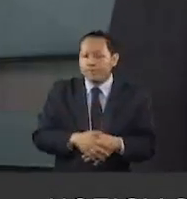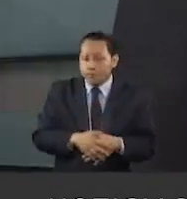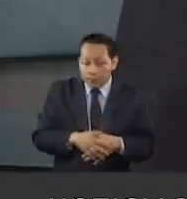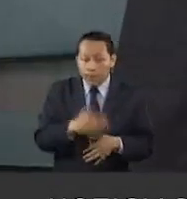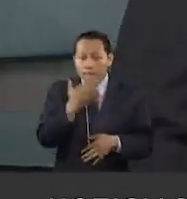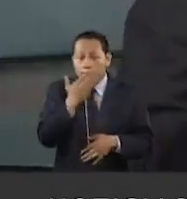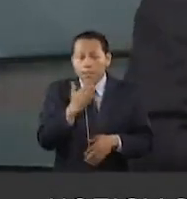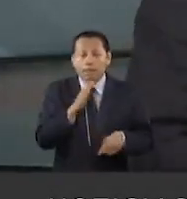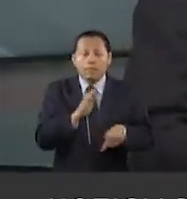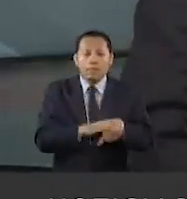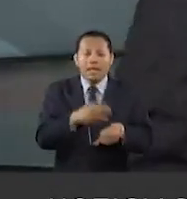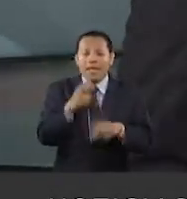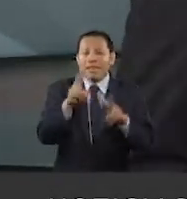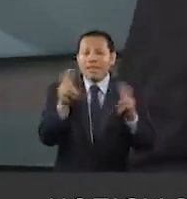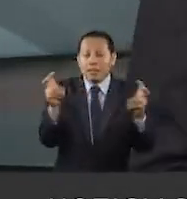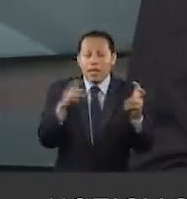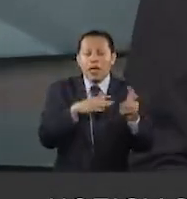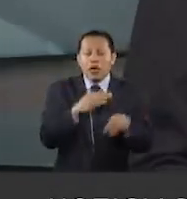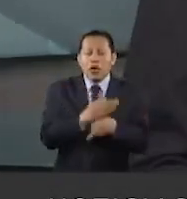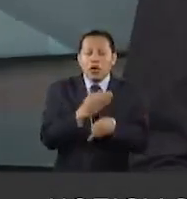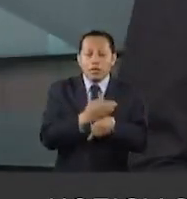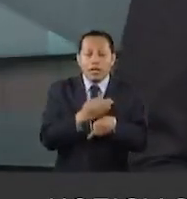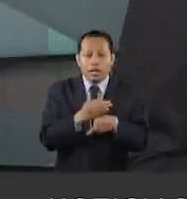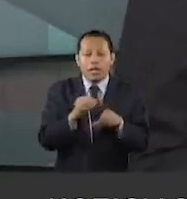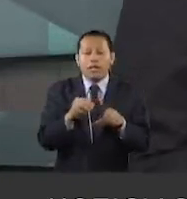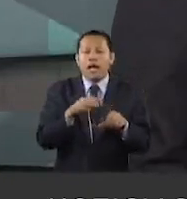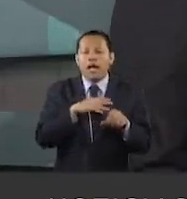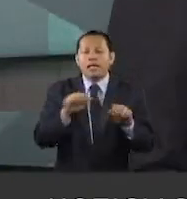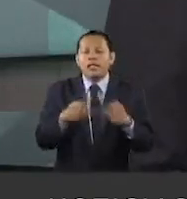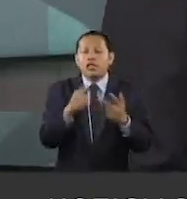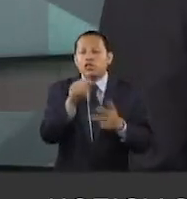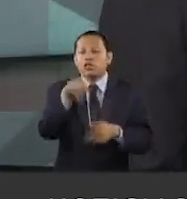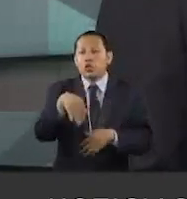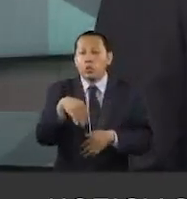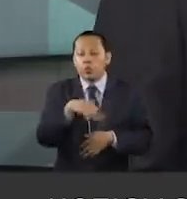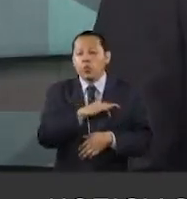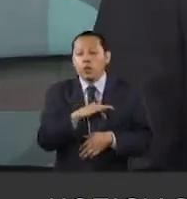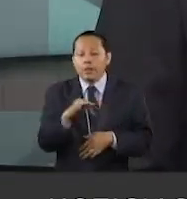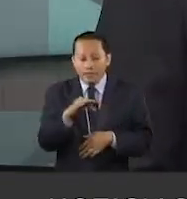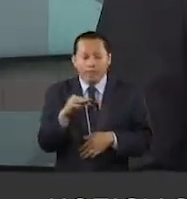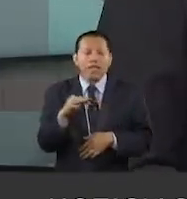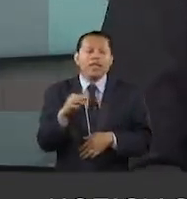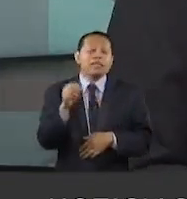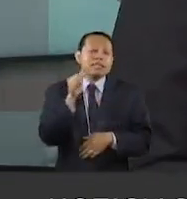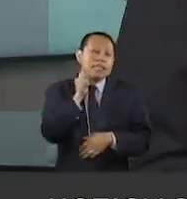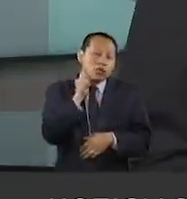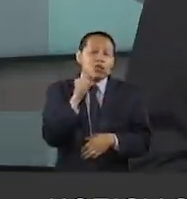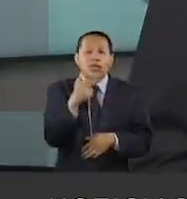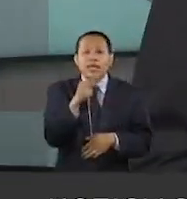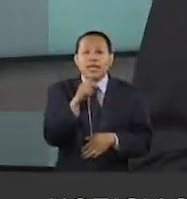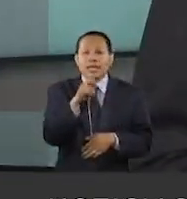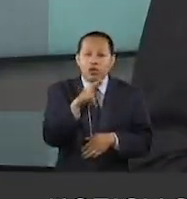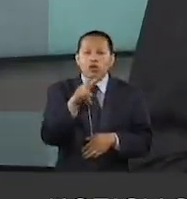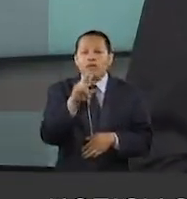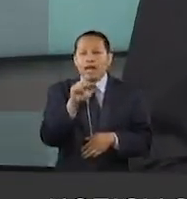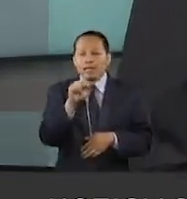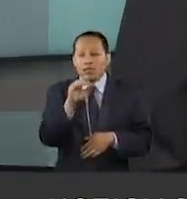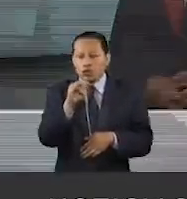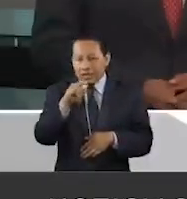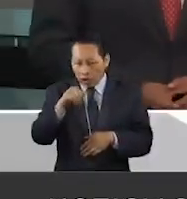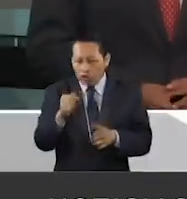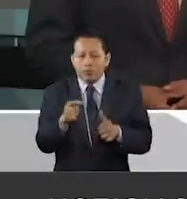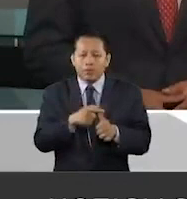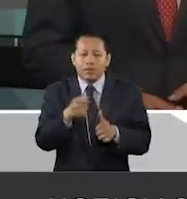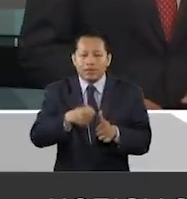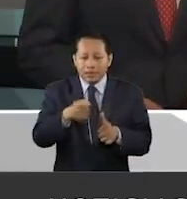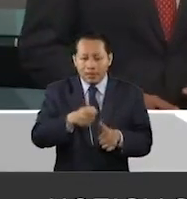más sobre este tema nos vamos a enlazar vía Zoom con el senador Héctor Vasconcelos. Primero le saludamos. Muy buenas noches, senador.